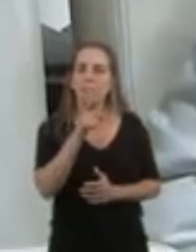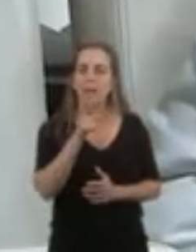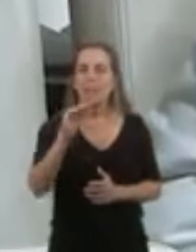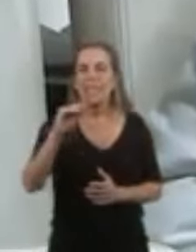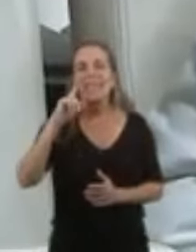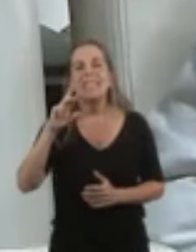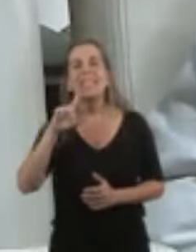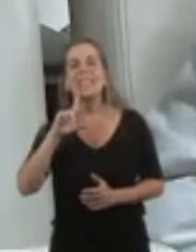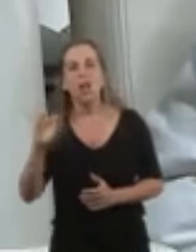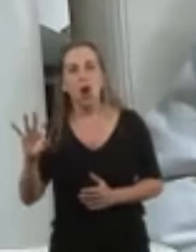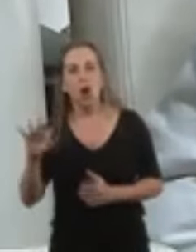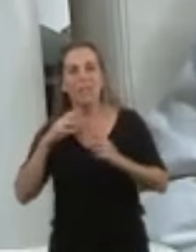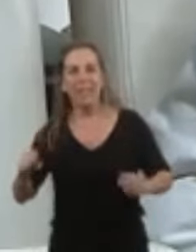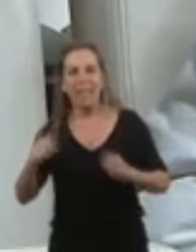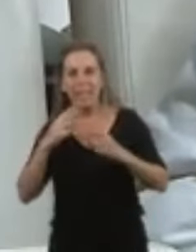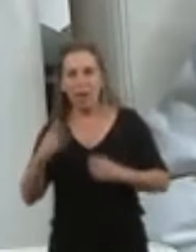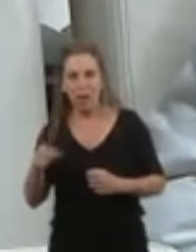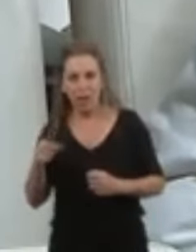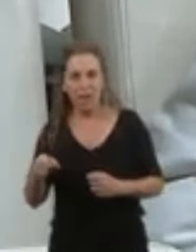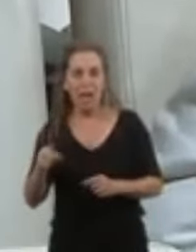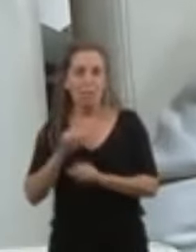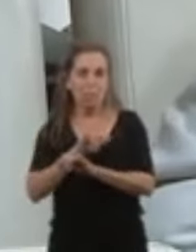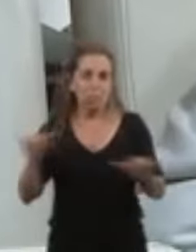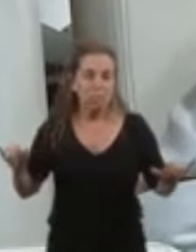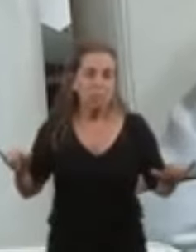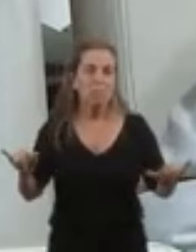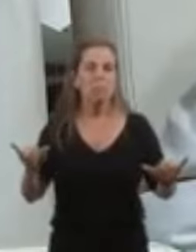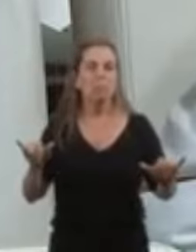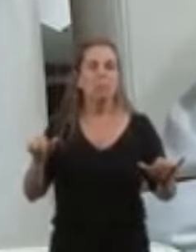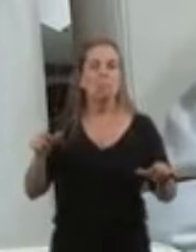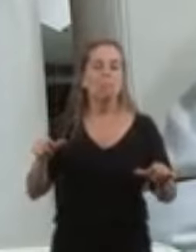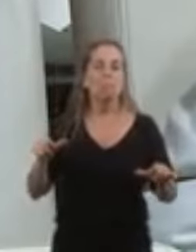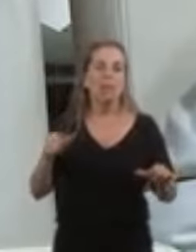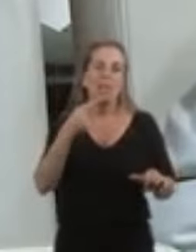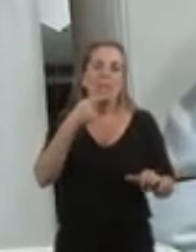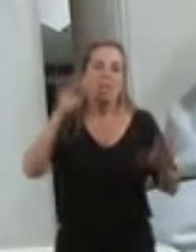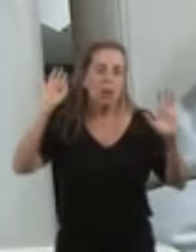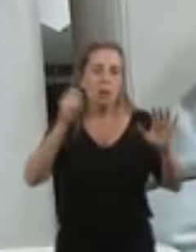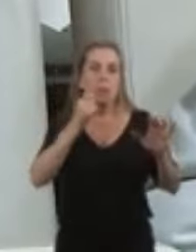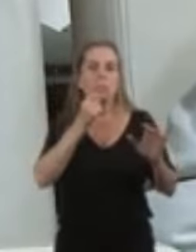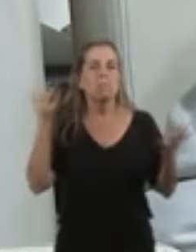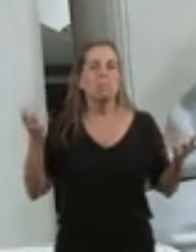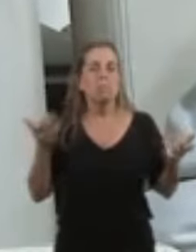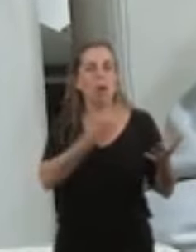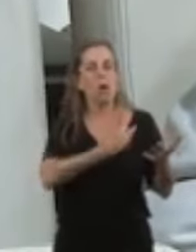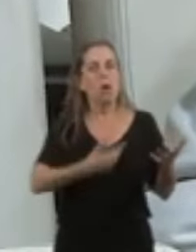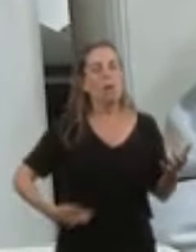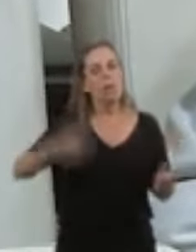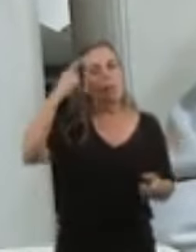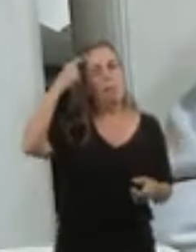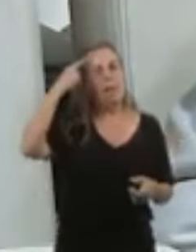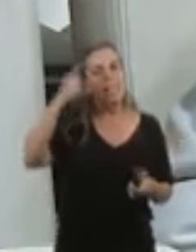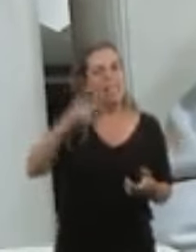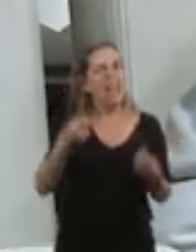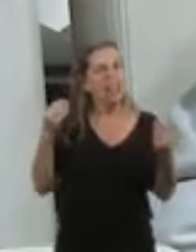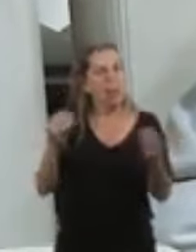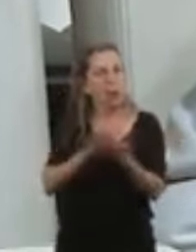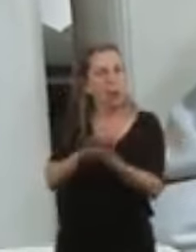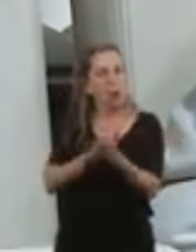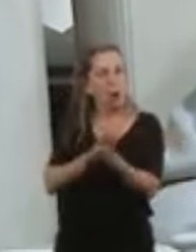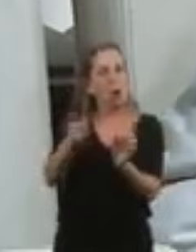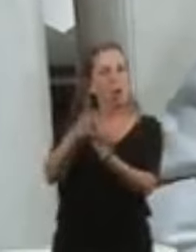chirilo supuestamente el funcionario que aquí jamás vino Si el gobierno confirma compensaciones a las Industrias en el marco del diálogo